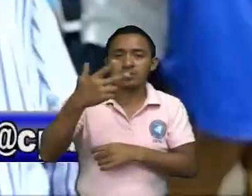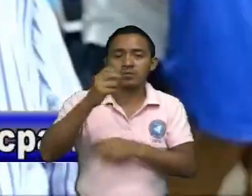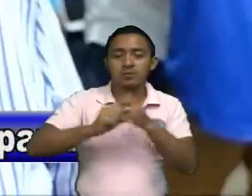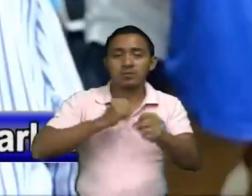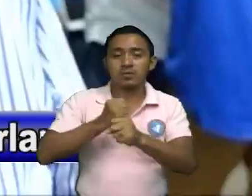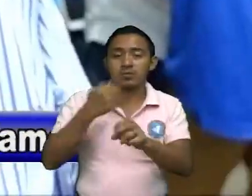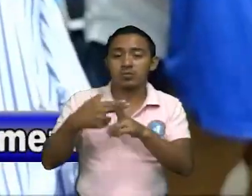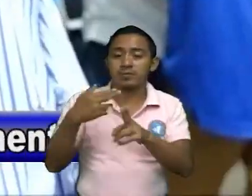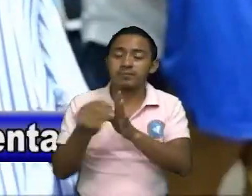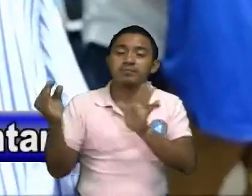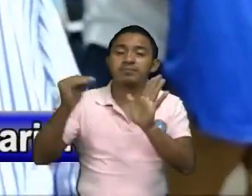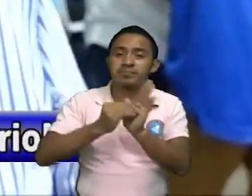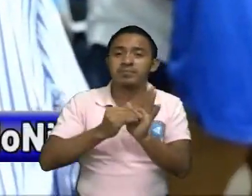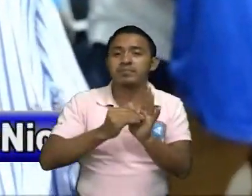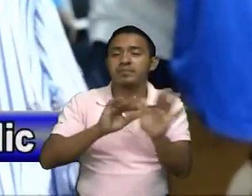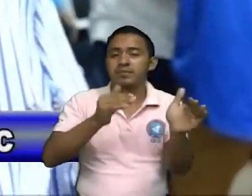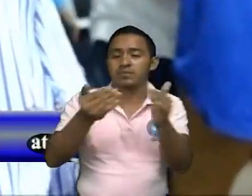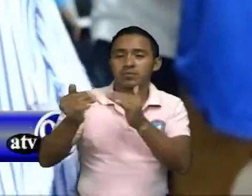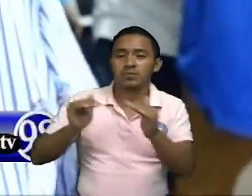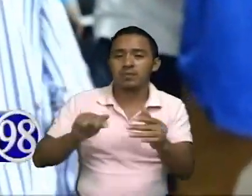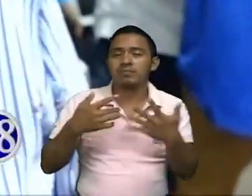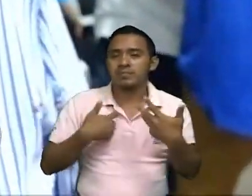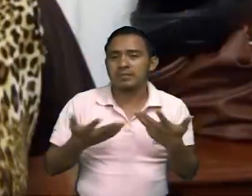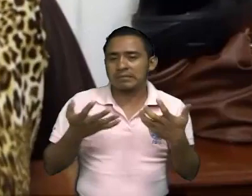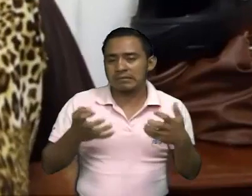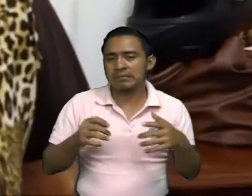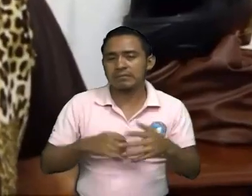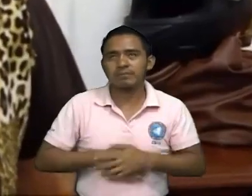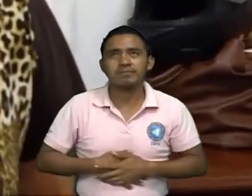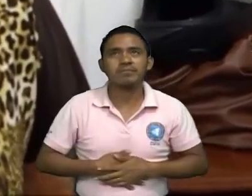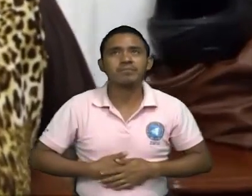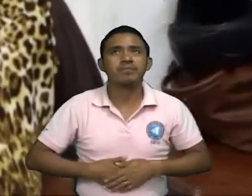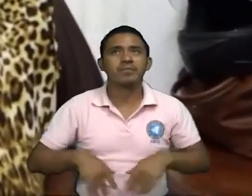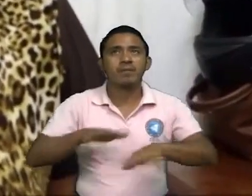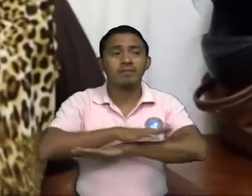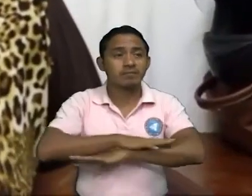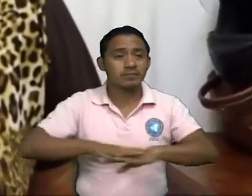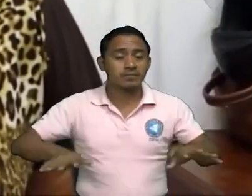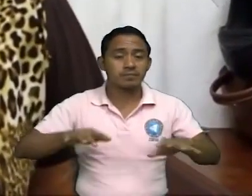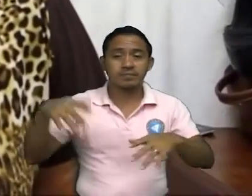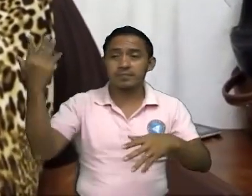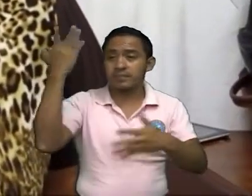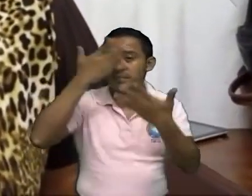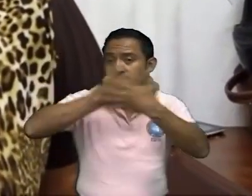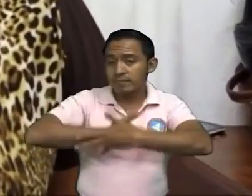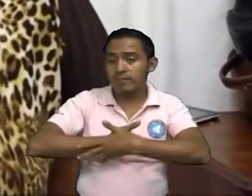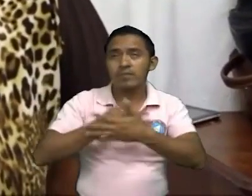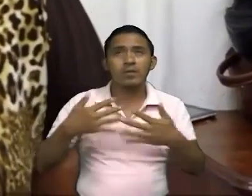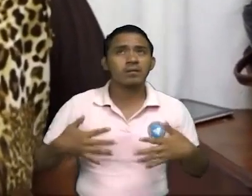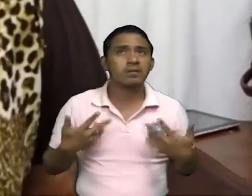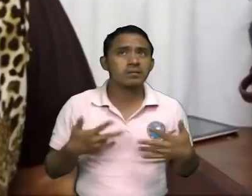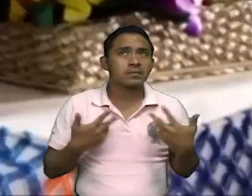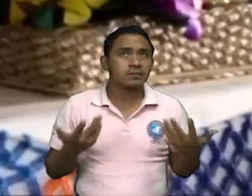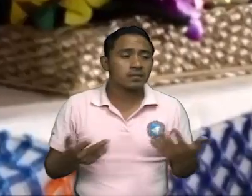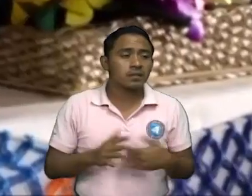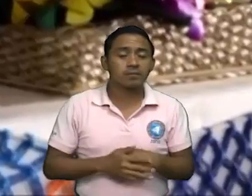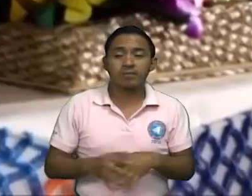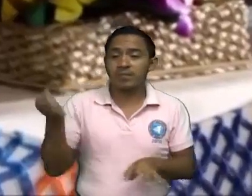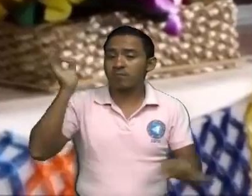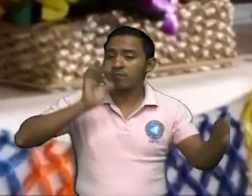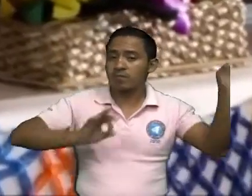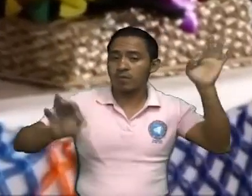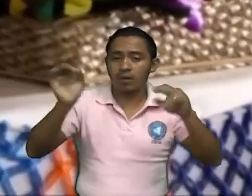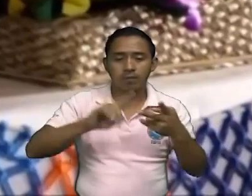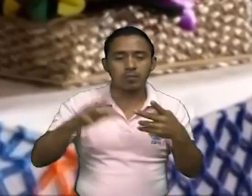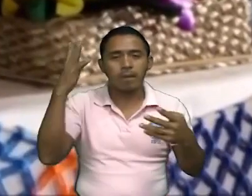sido nombrada y necesitamos echar la casa por la ventana. Hemos concluido esta noche de alegría, de folclor,